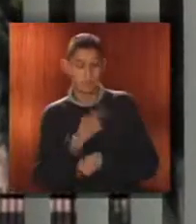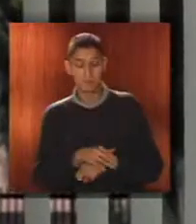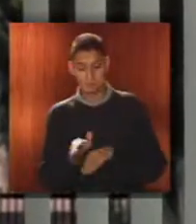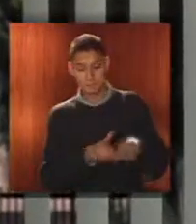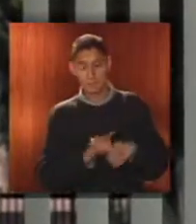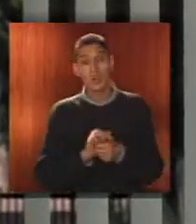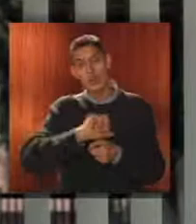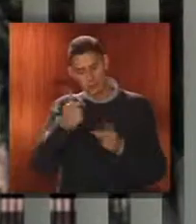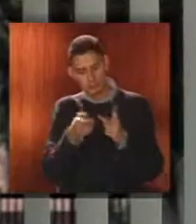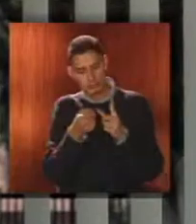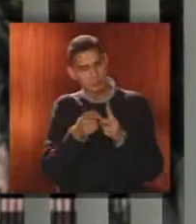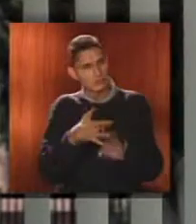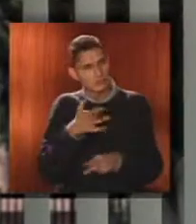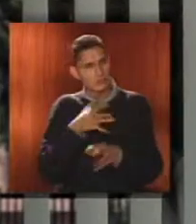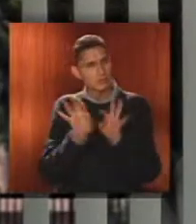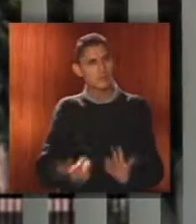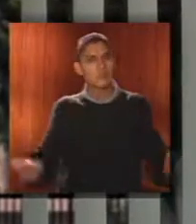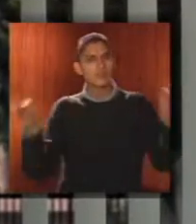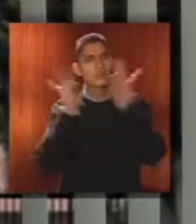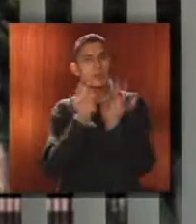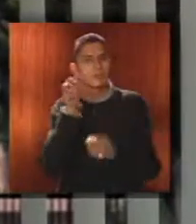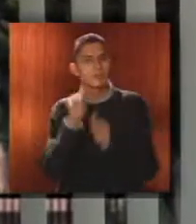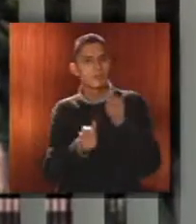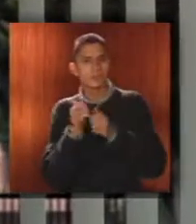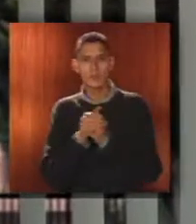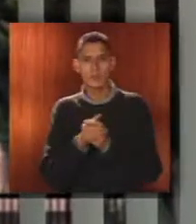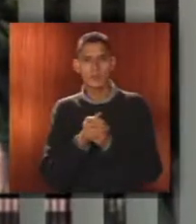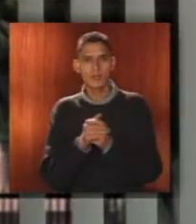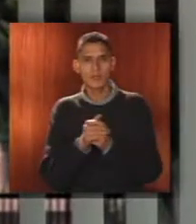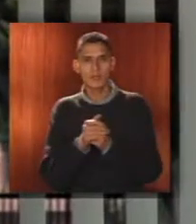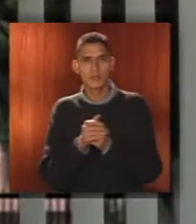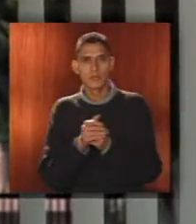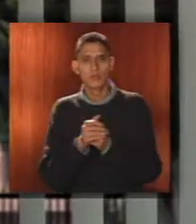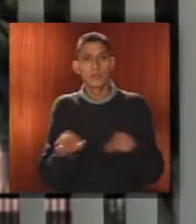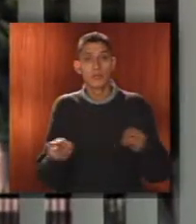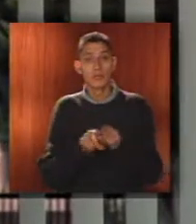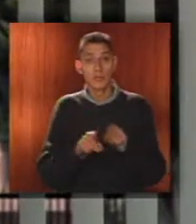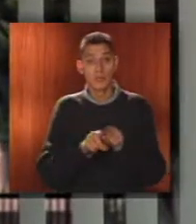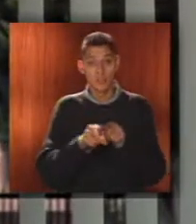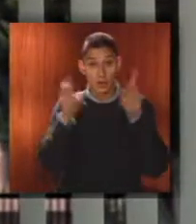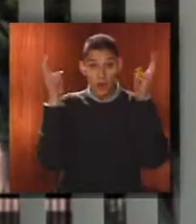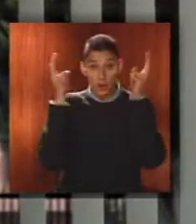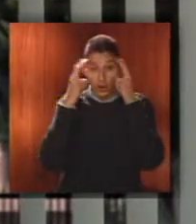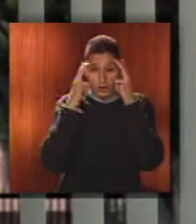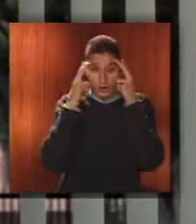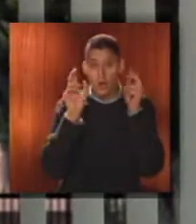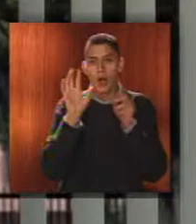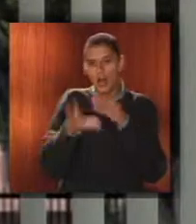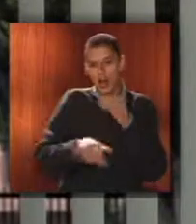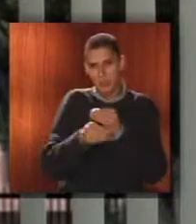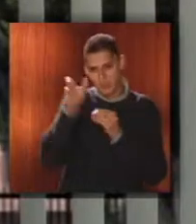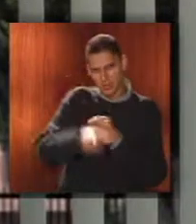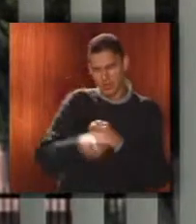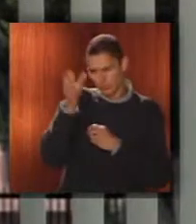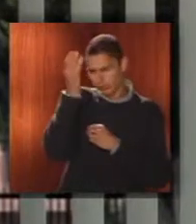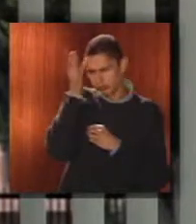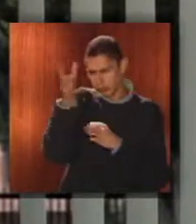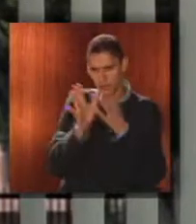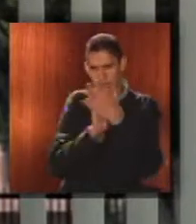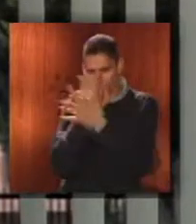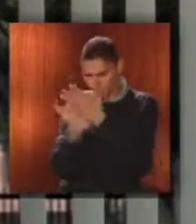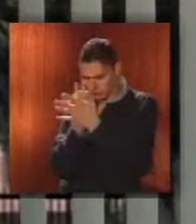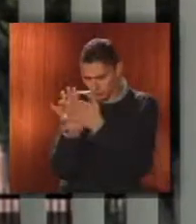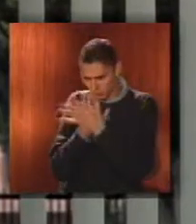el sordo. Otro elemento que me parece básico es que el